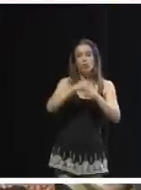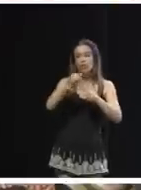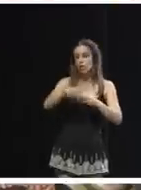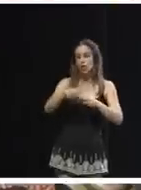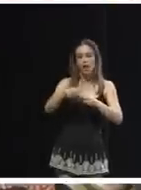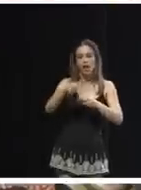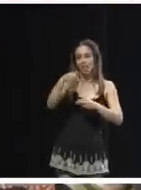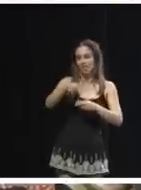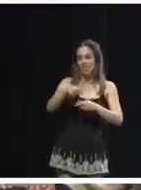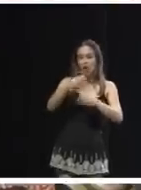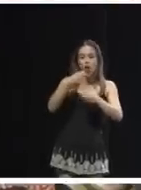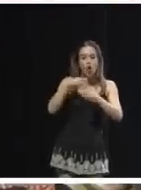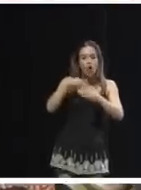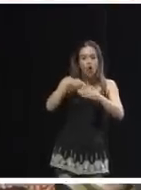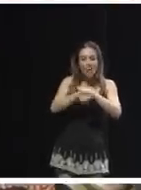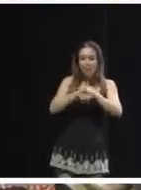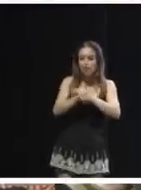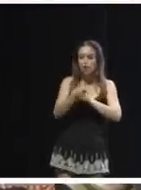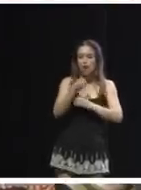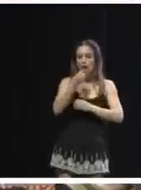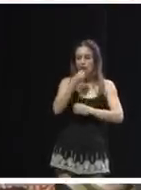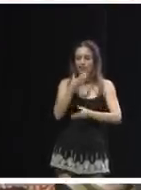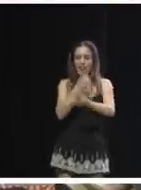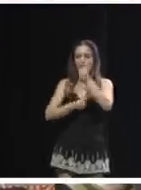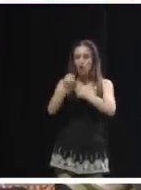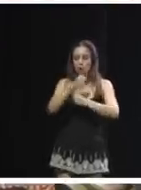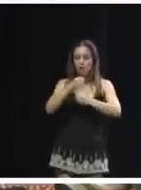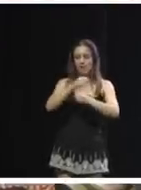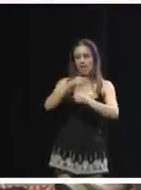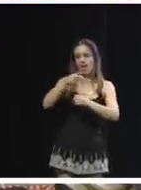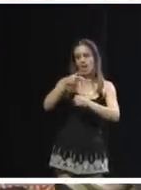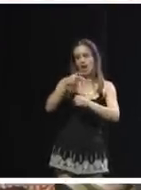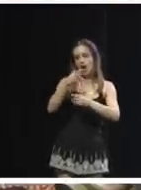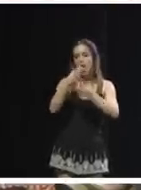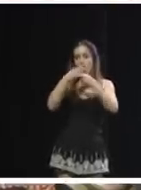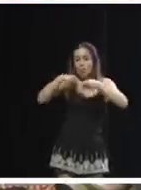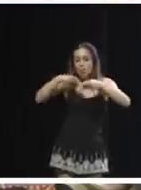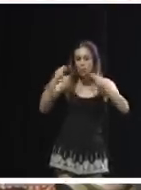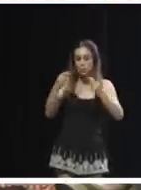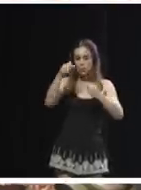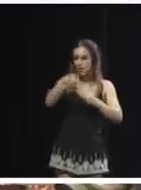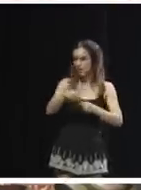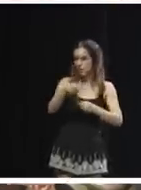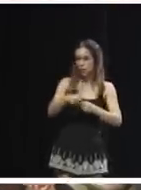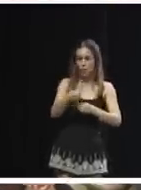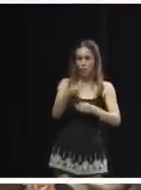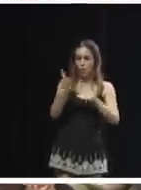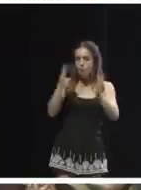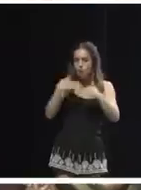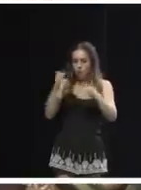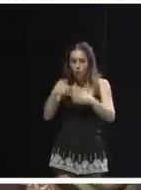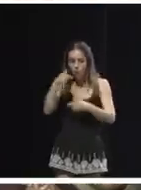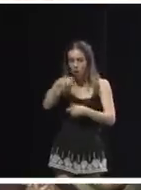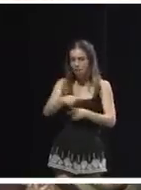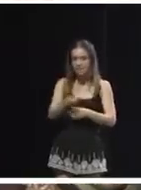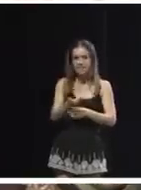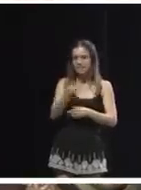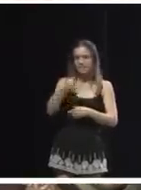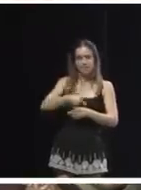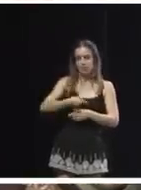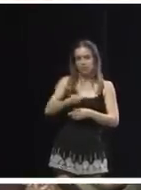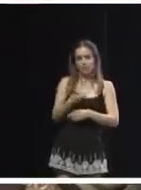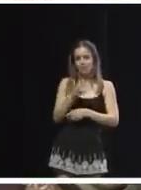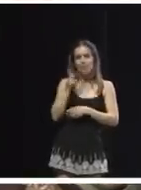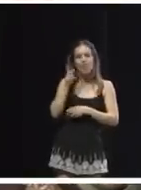todos y de todas en una tierra que necesita empleo, no es votable. Salid el día 23 de julio a defender vuestros